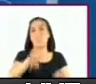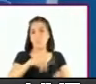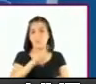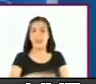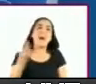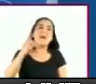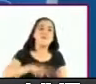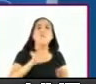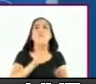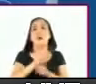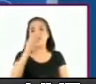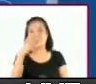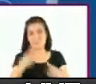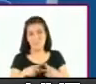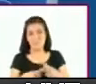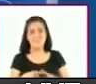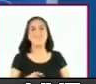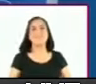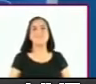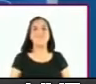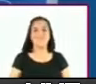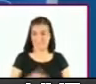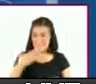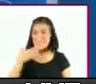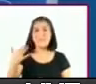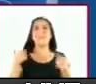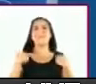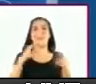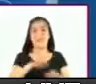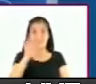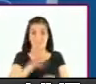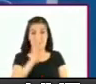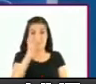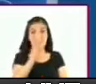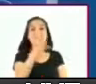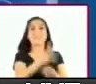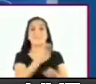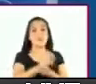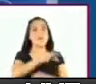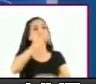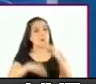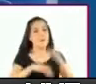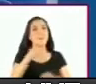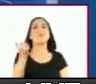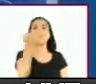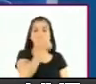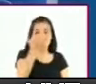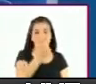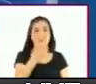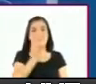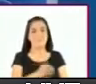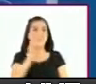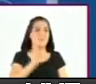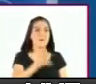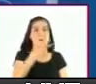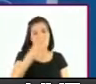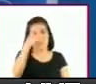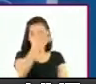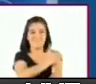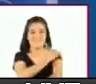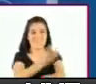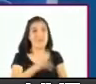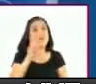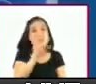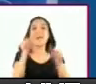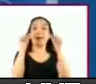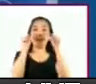de una expresión algebraica. Muy bien, maestra. Por ello, invito a todas y todos los estudiantes que nos acompañan a estar atentas